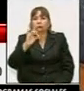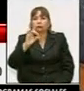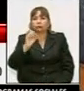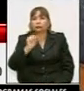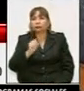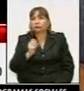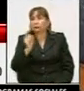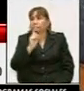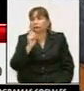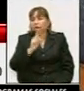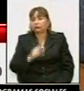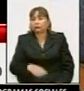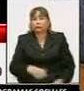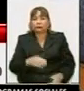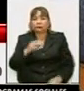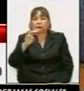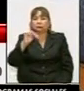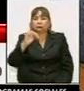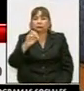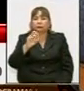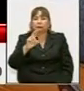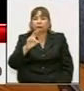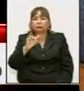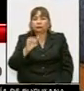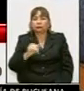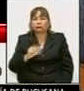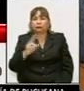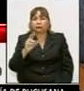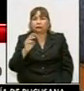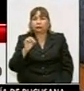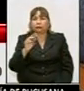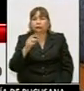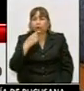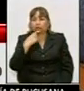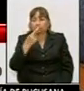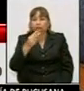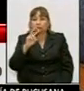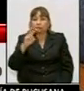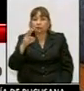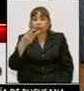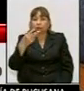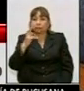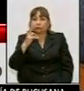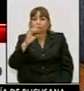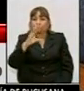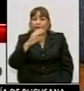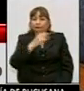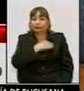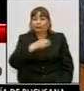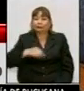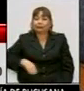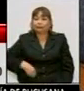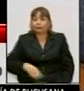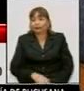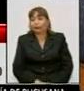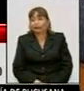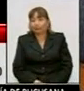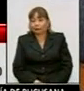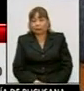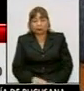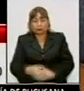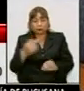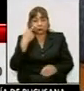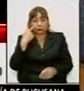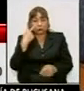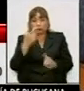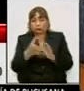No. ¿Walter Mori Ramírez? Walter Mori es el vicepresidente y por ende lo conozco, pero